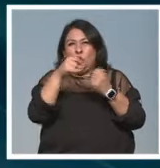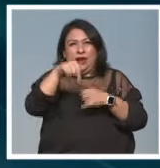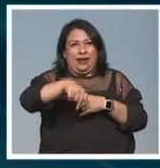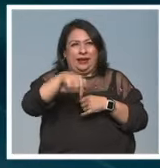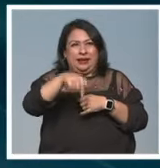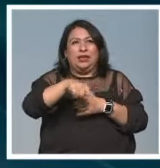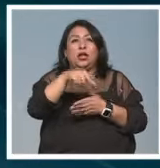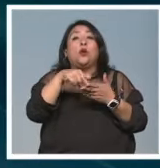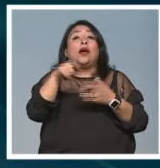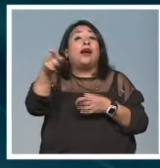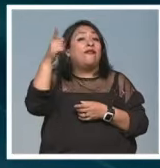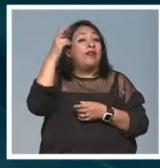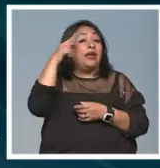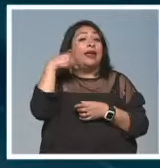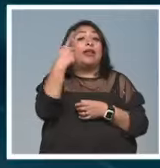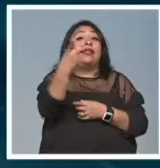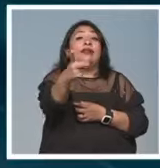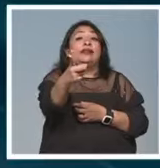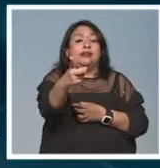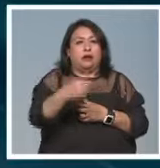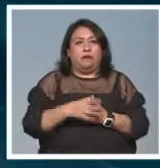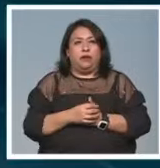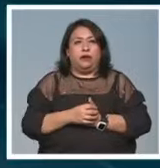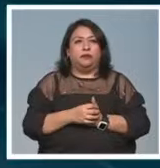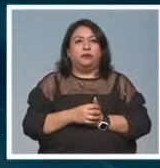en el Palacio de Bellas Artes en diciembre.